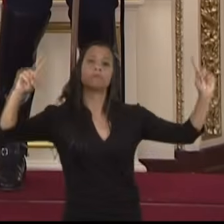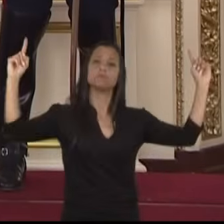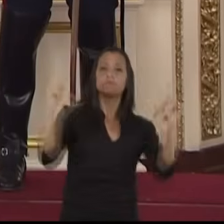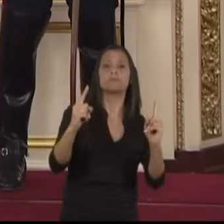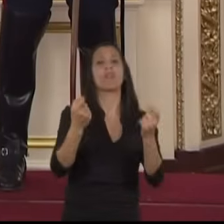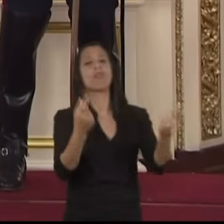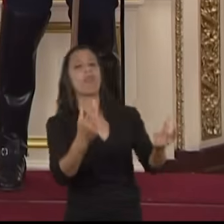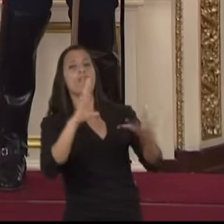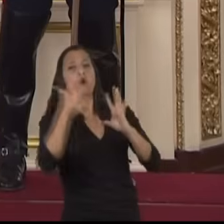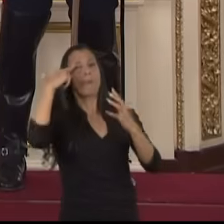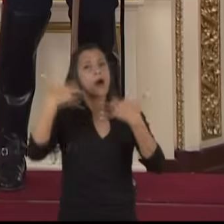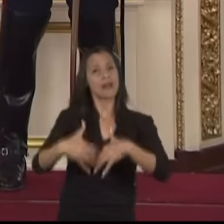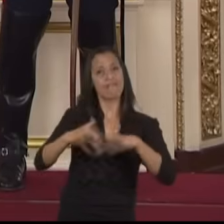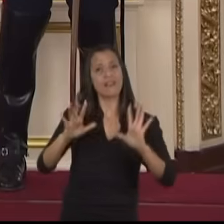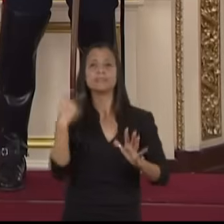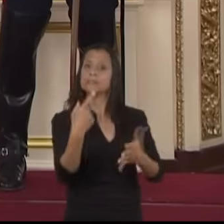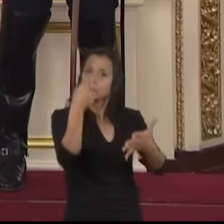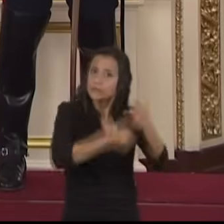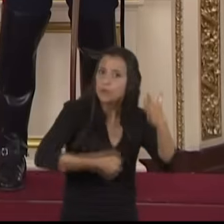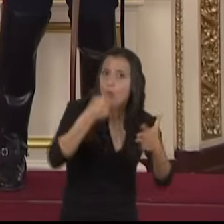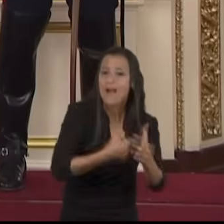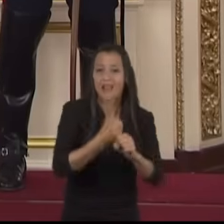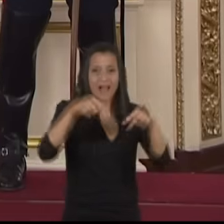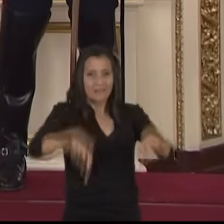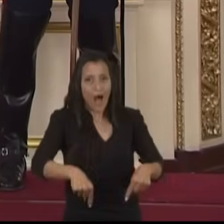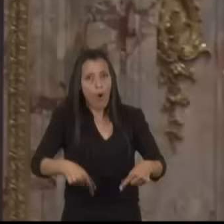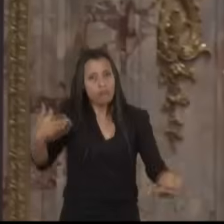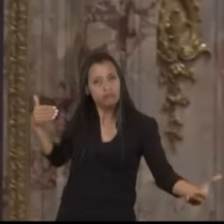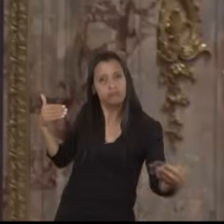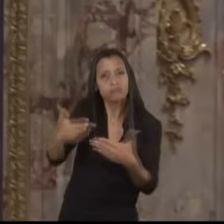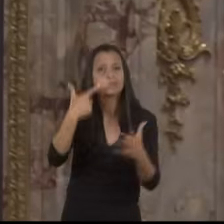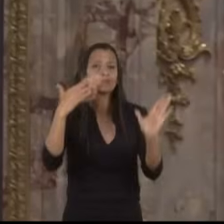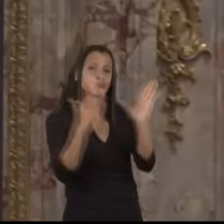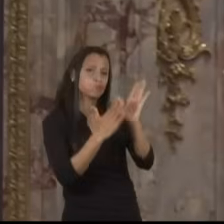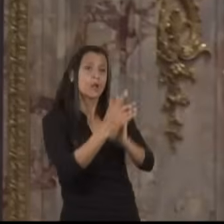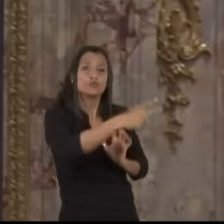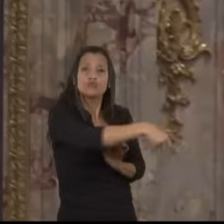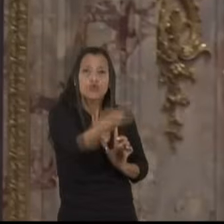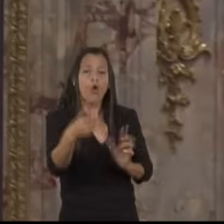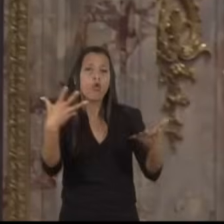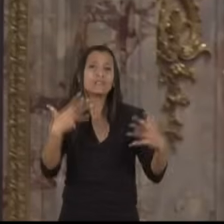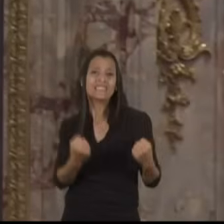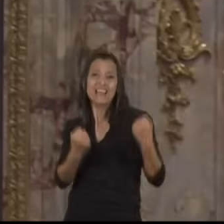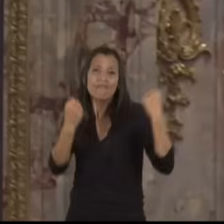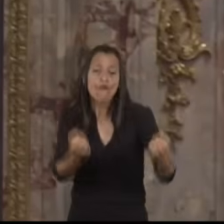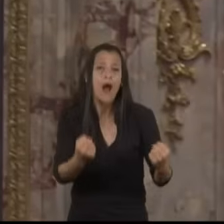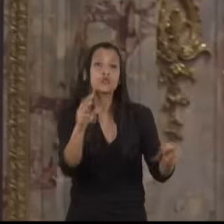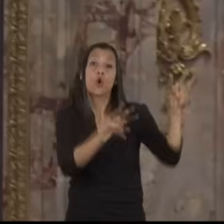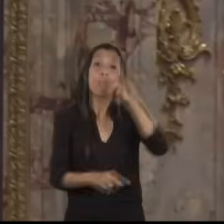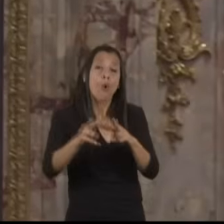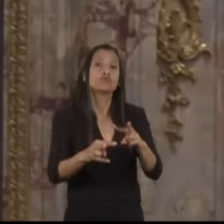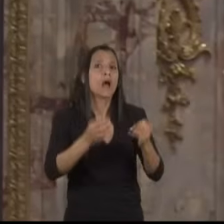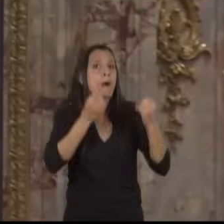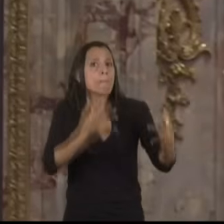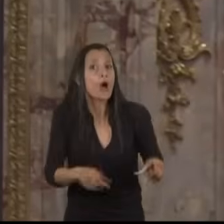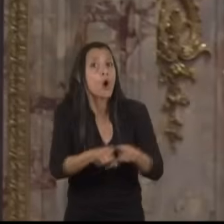reflexión. Nos ha costado mucho llegar aquí. Todos hemos hecho enormes esfuerzos para salir del pozo en